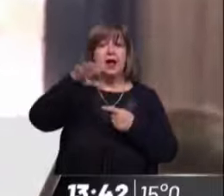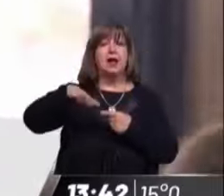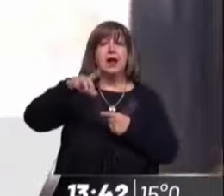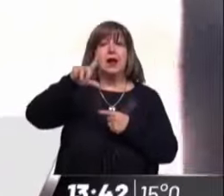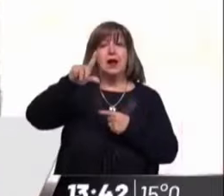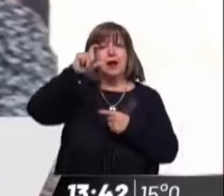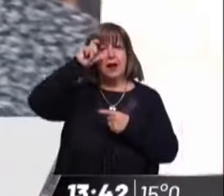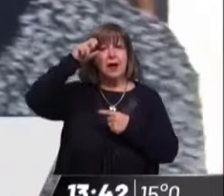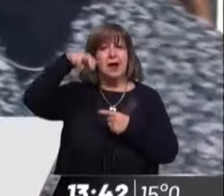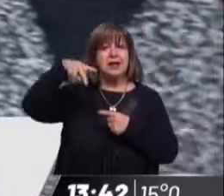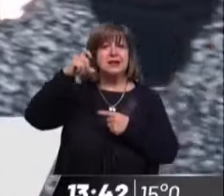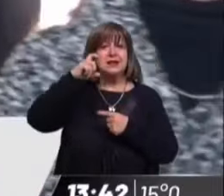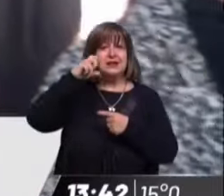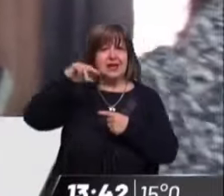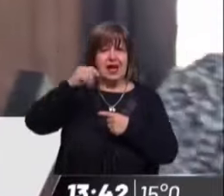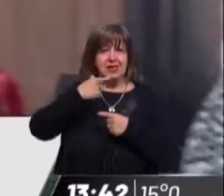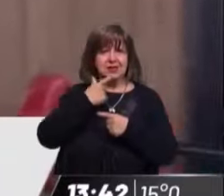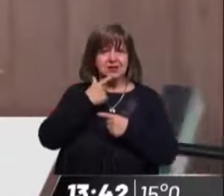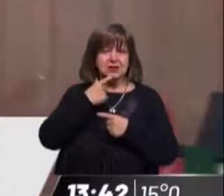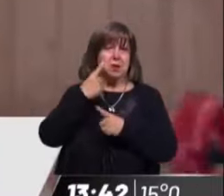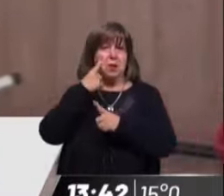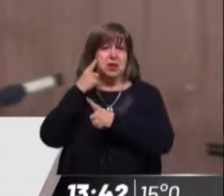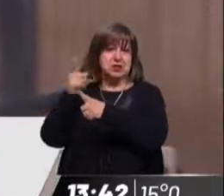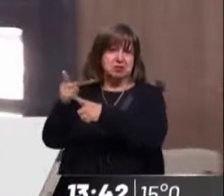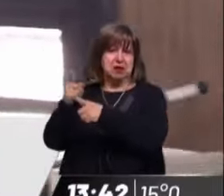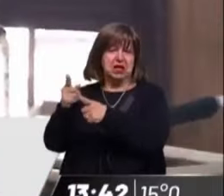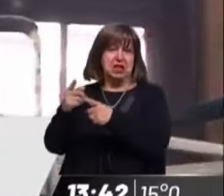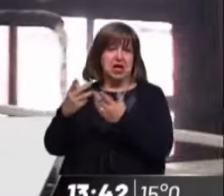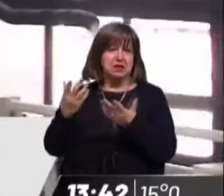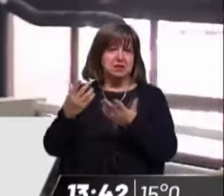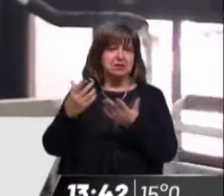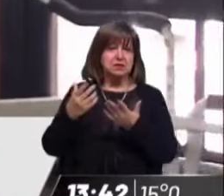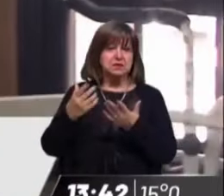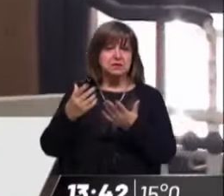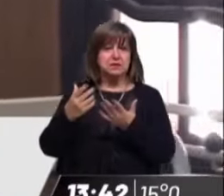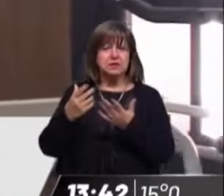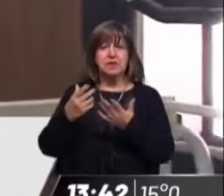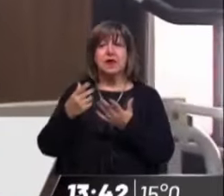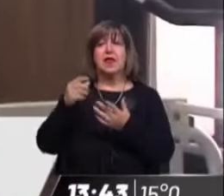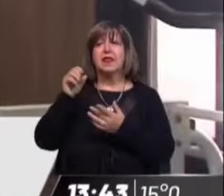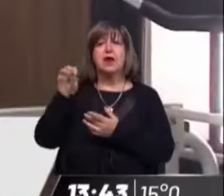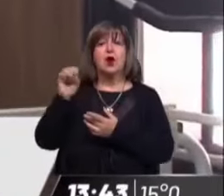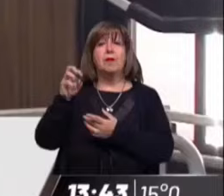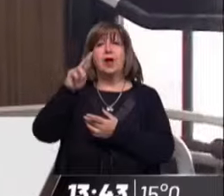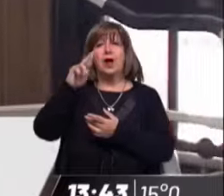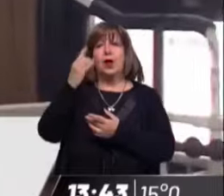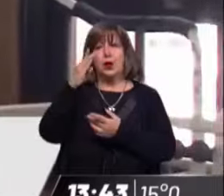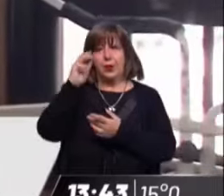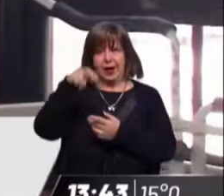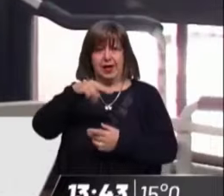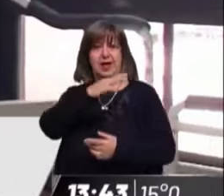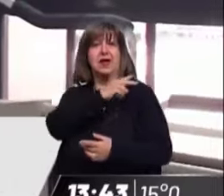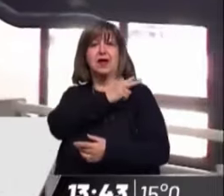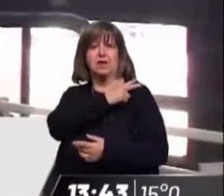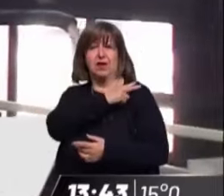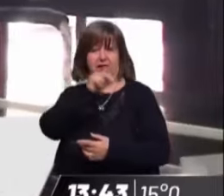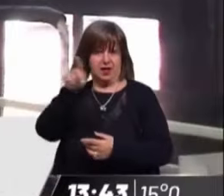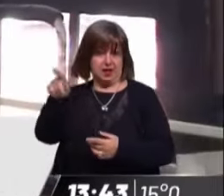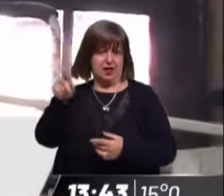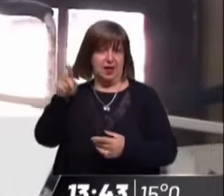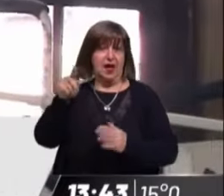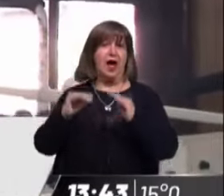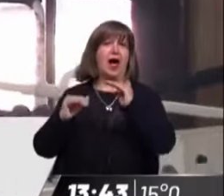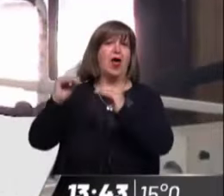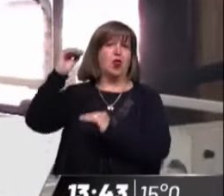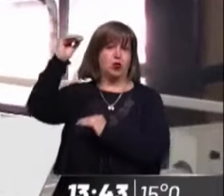también, pero preferentemente en la Municipalidad de Godoy Cruz con un número que de Rubén Albornoz, que es el jefe de adultos